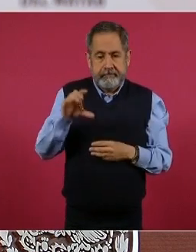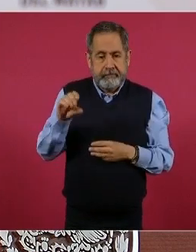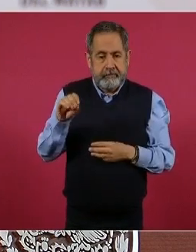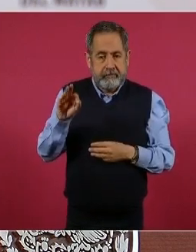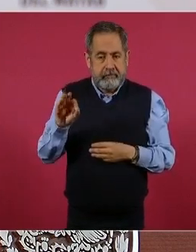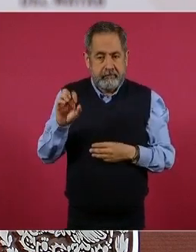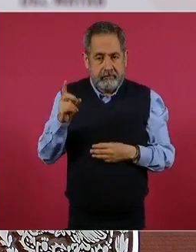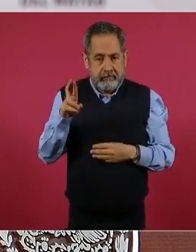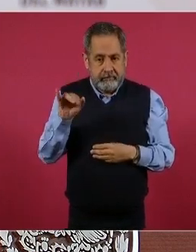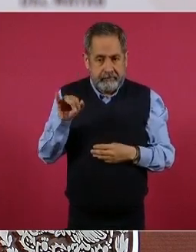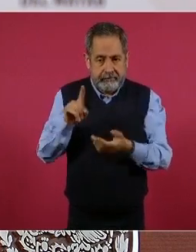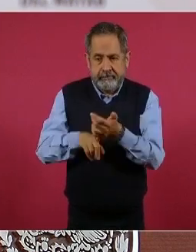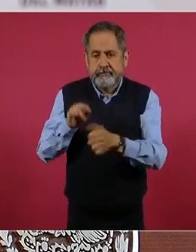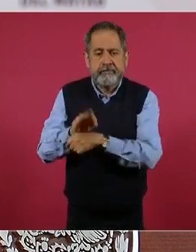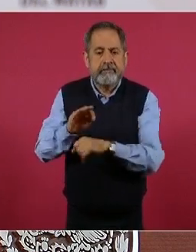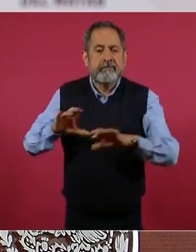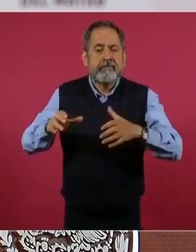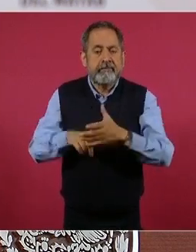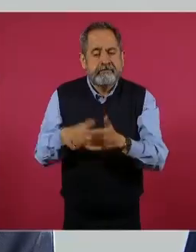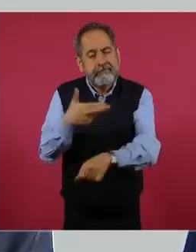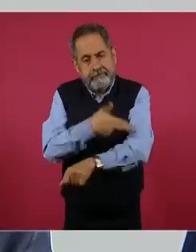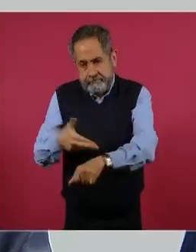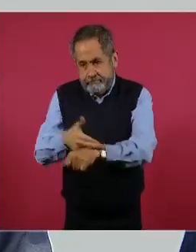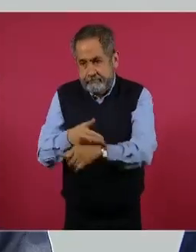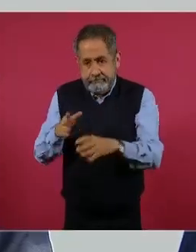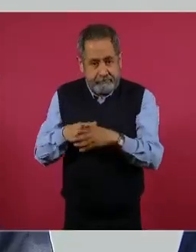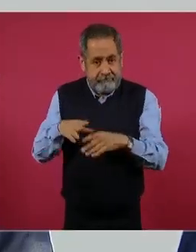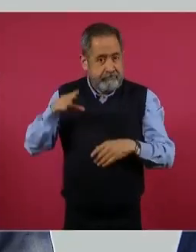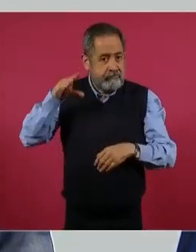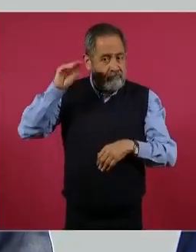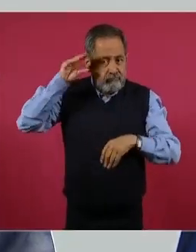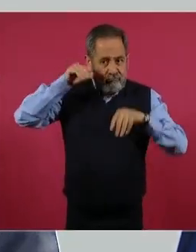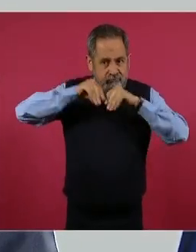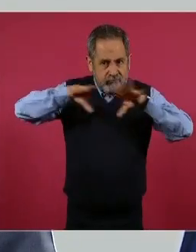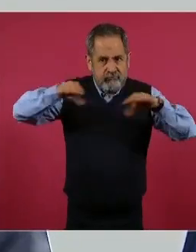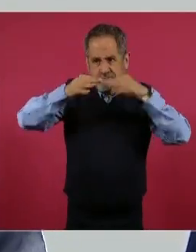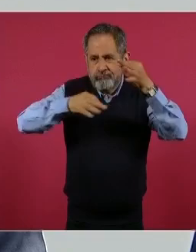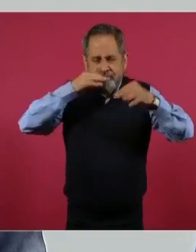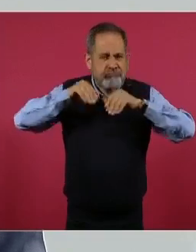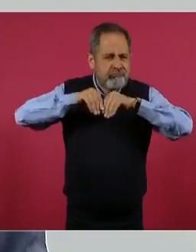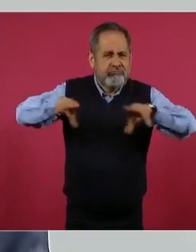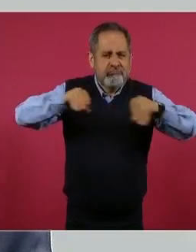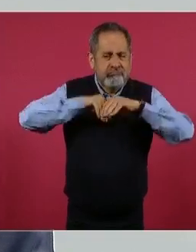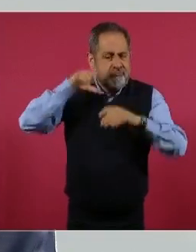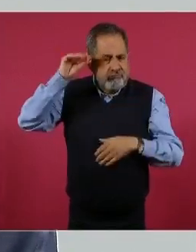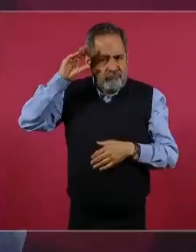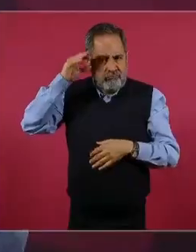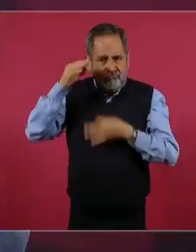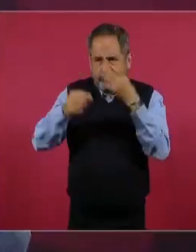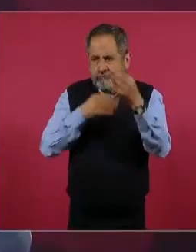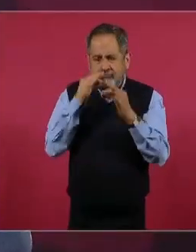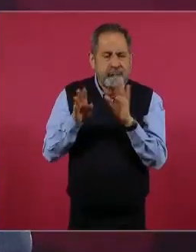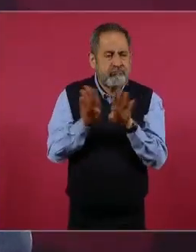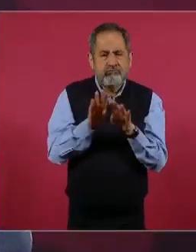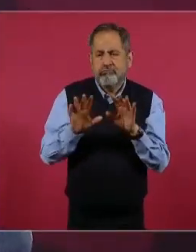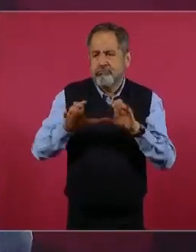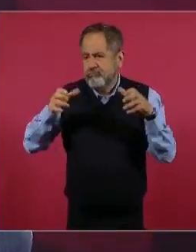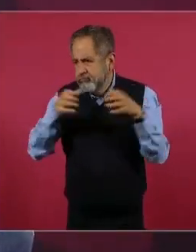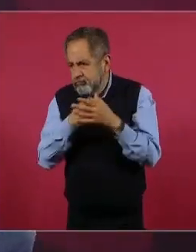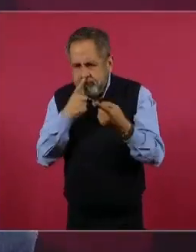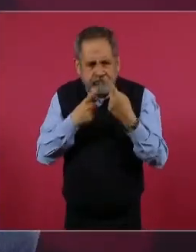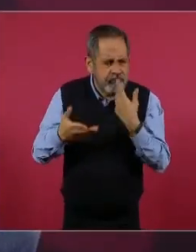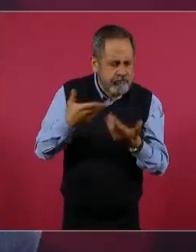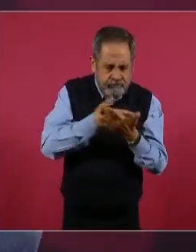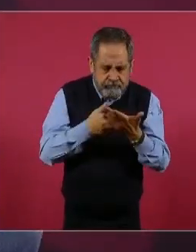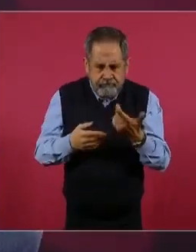favor de los genéricos, transmitiremos en vivo por todas nuestras redes sociales las sesiones del Comité Técnico de Evaluación para